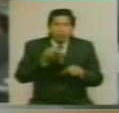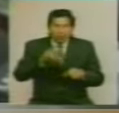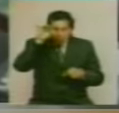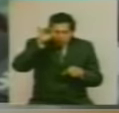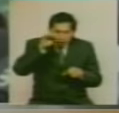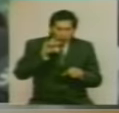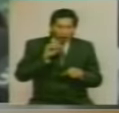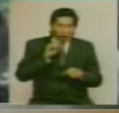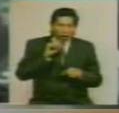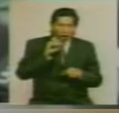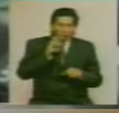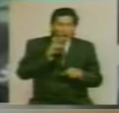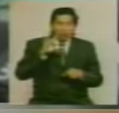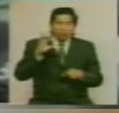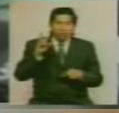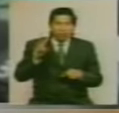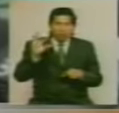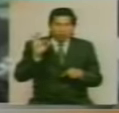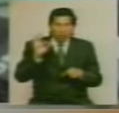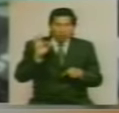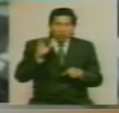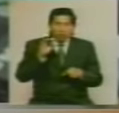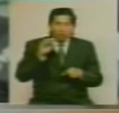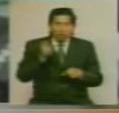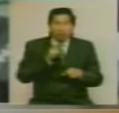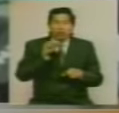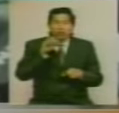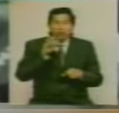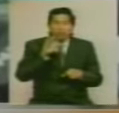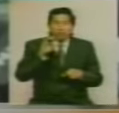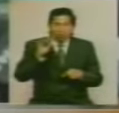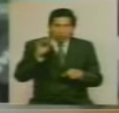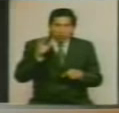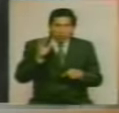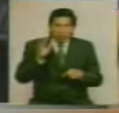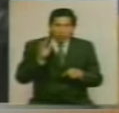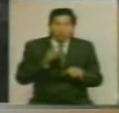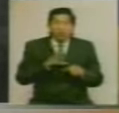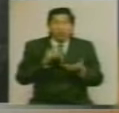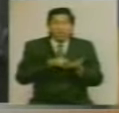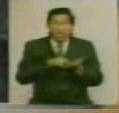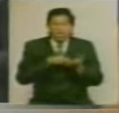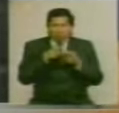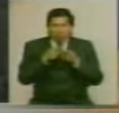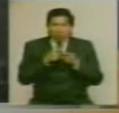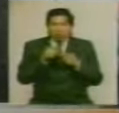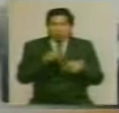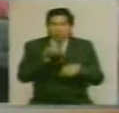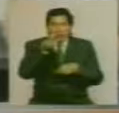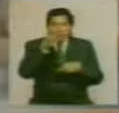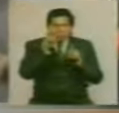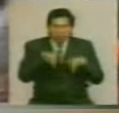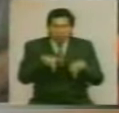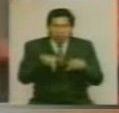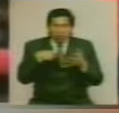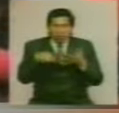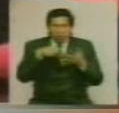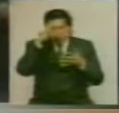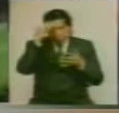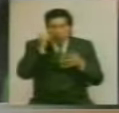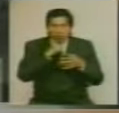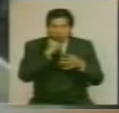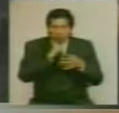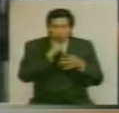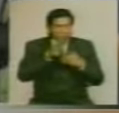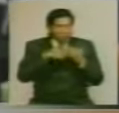129 kilos 985 gramos de cocaína del operativo se detuvo a tres personas entre hombres y